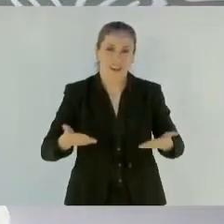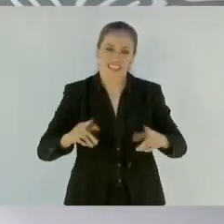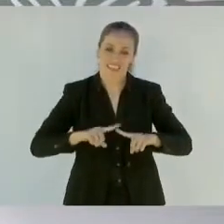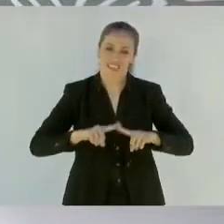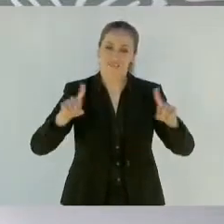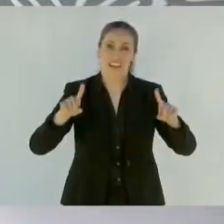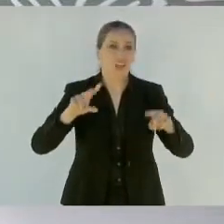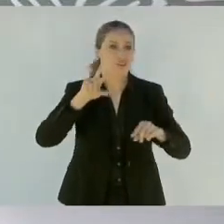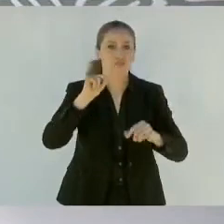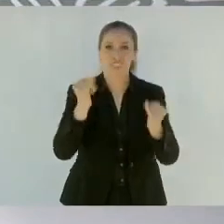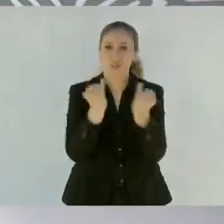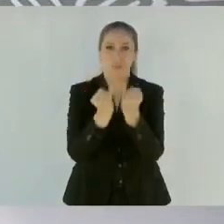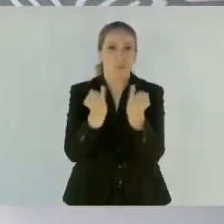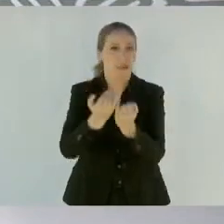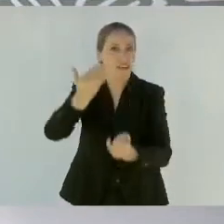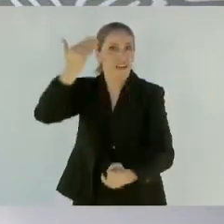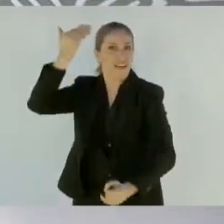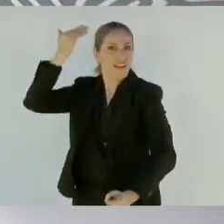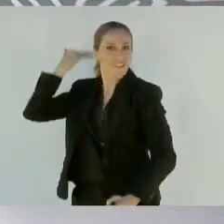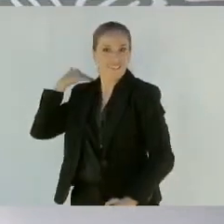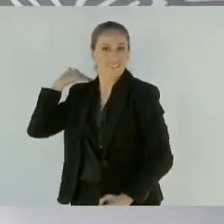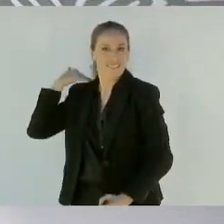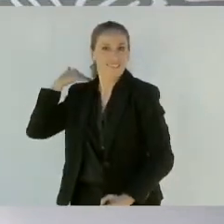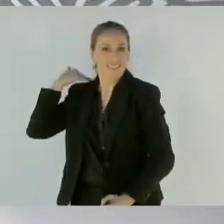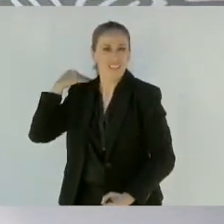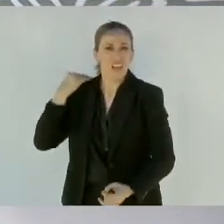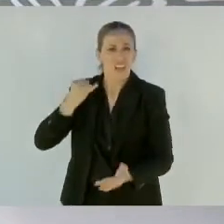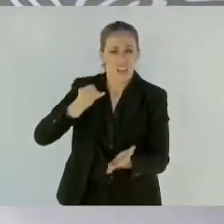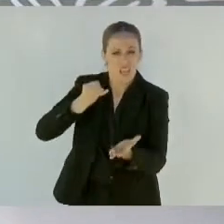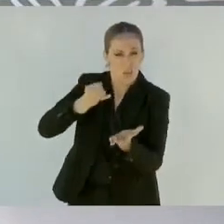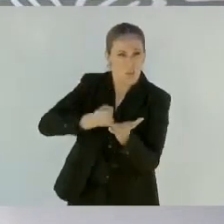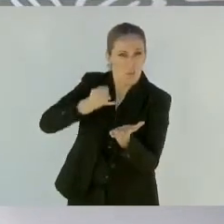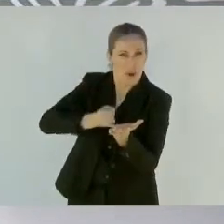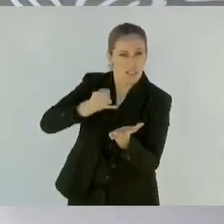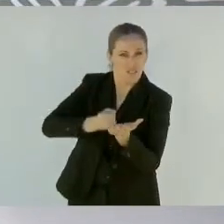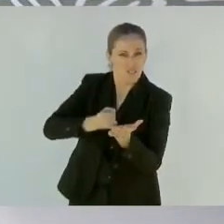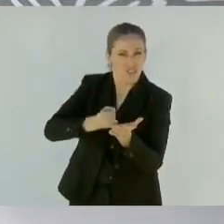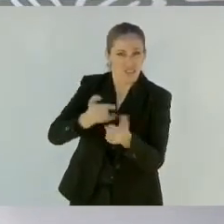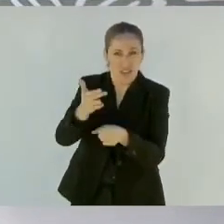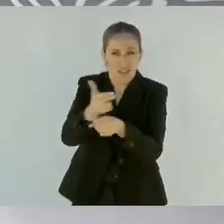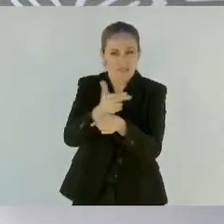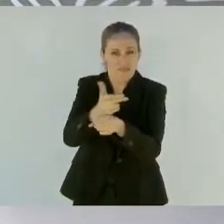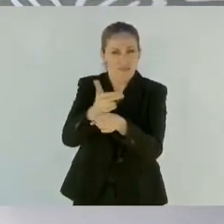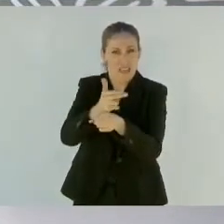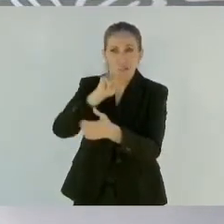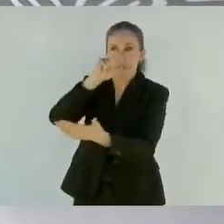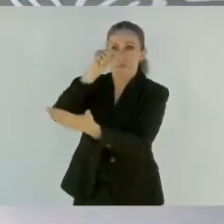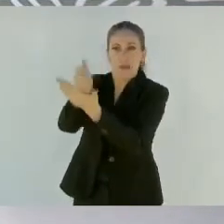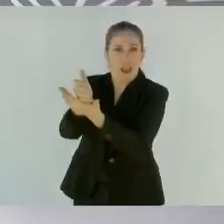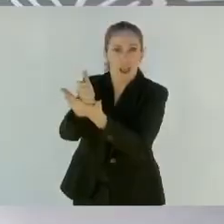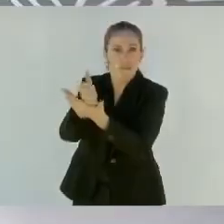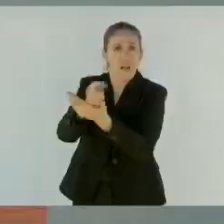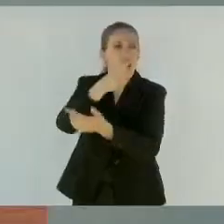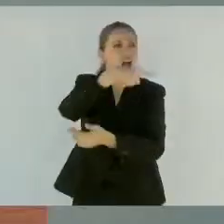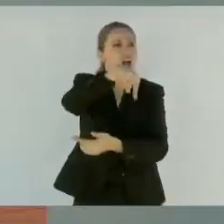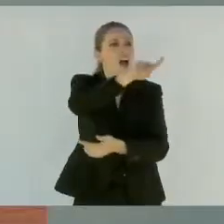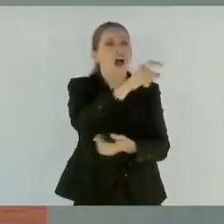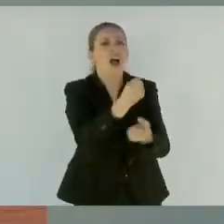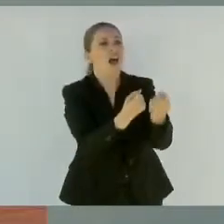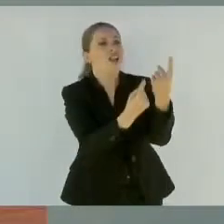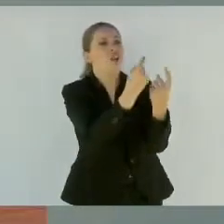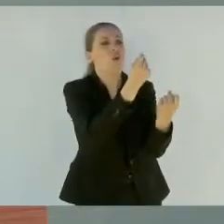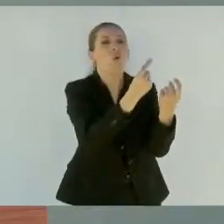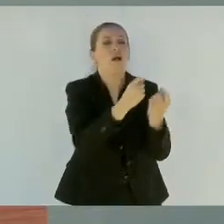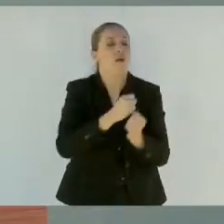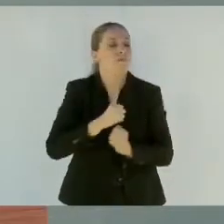se condonaban los impuestos a los influyentes, que no pagaban los